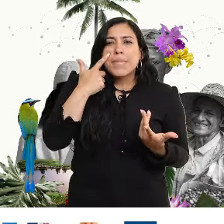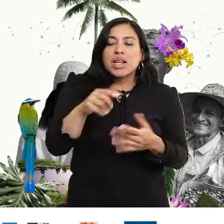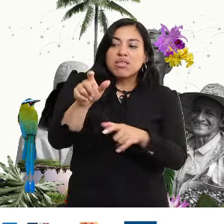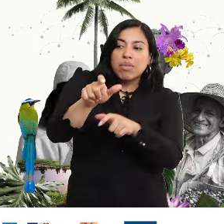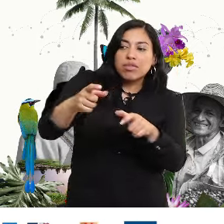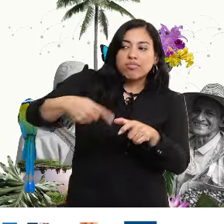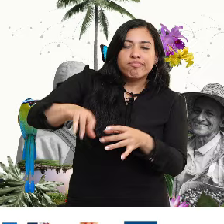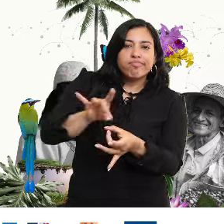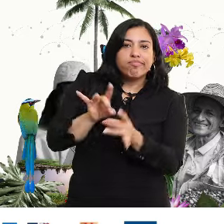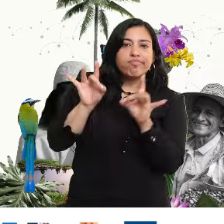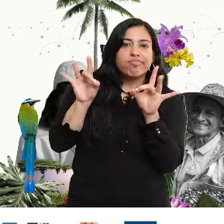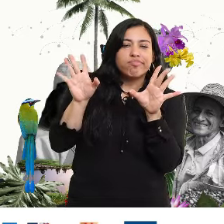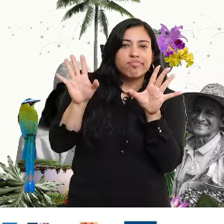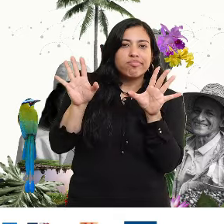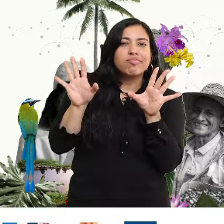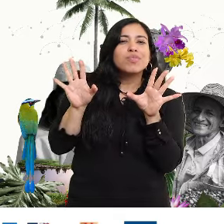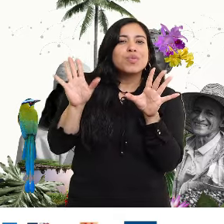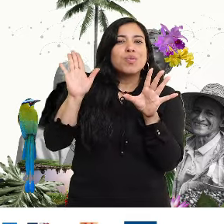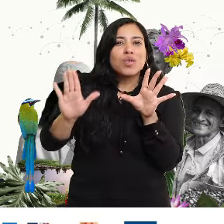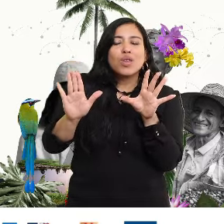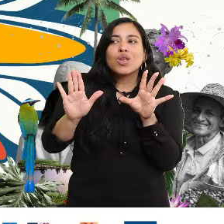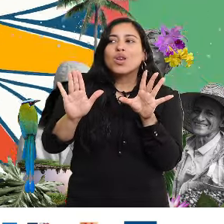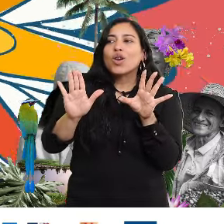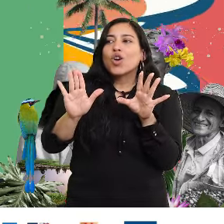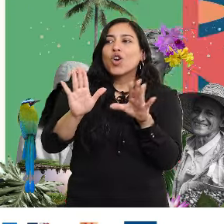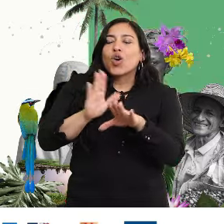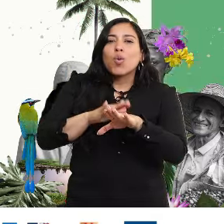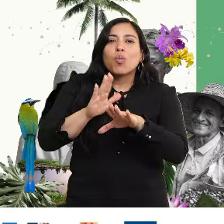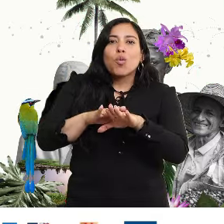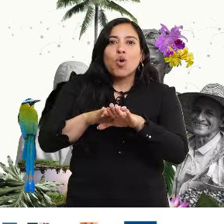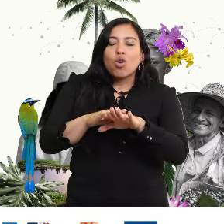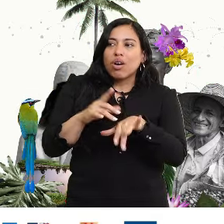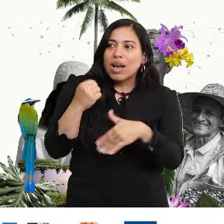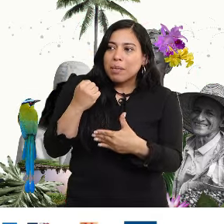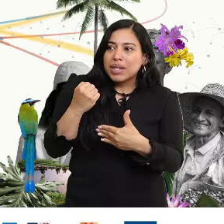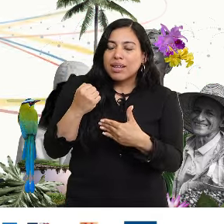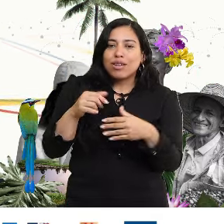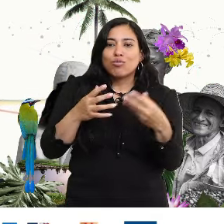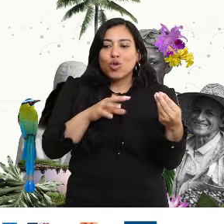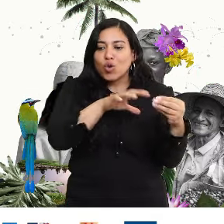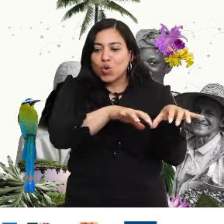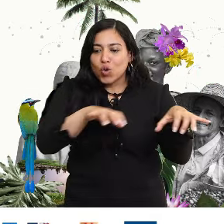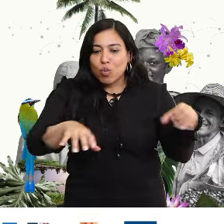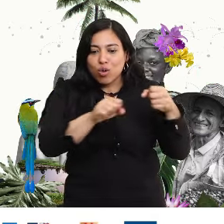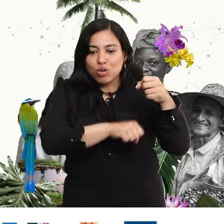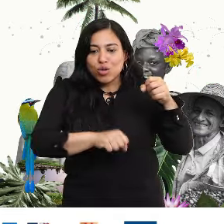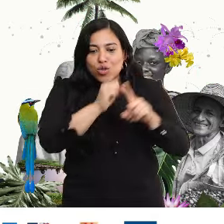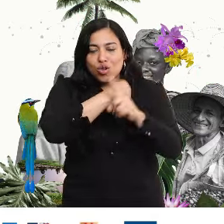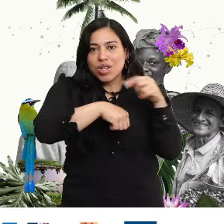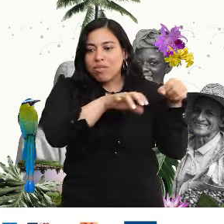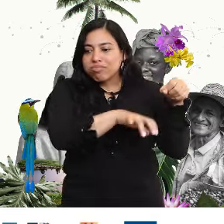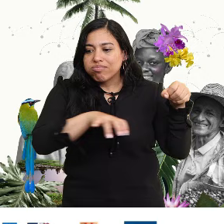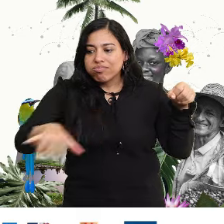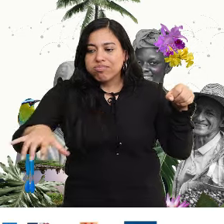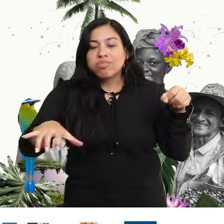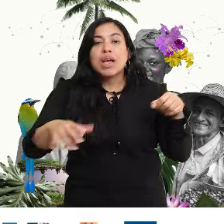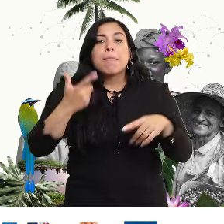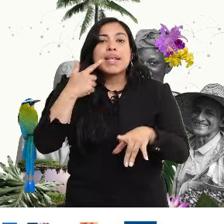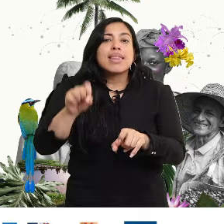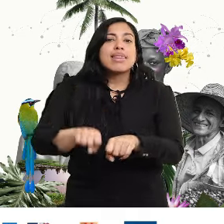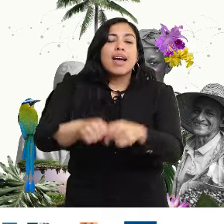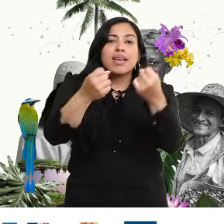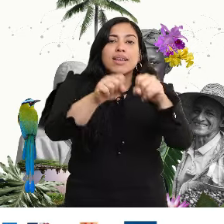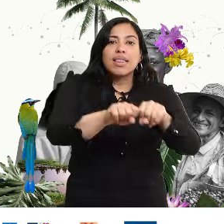excluyendo, generando por lo tanto nuevamente una acumulación de capital en unos sectores de la sociedad y destruyendo